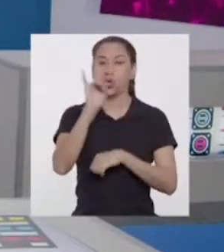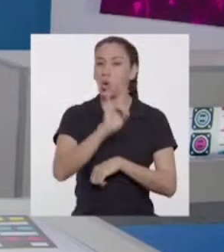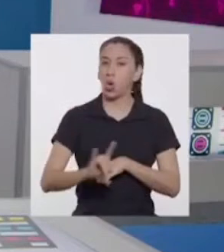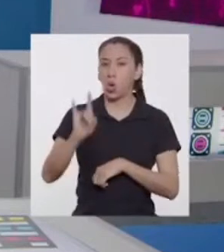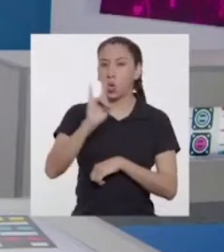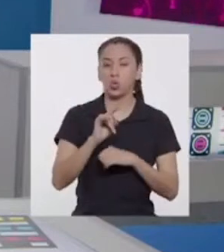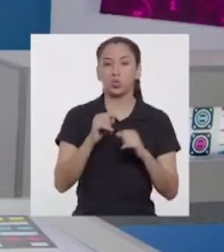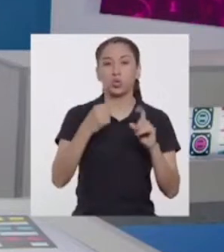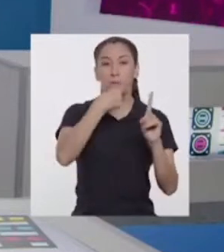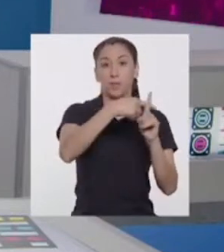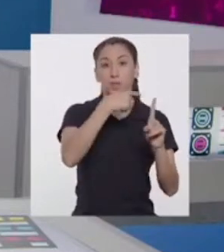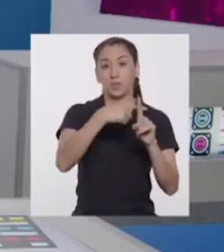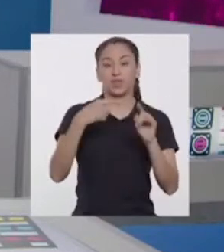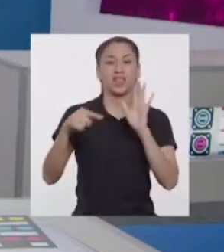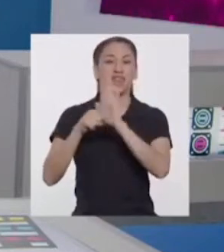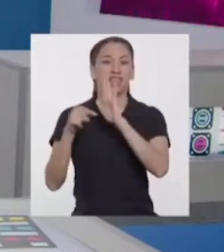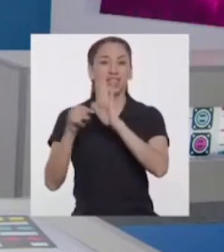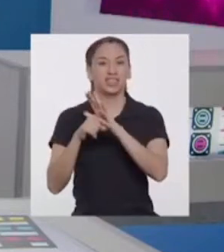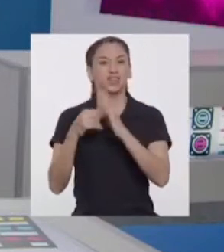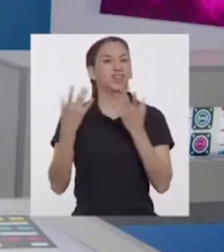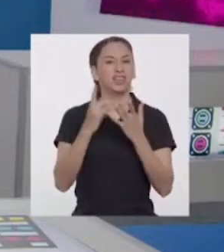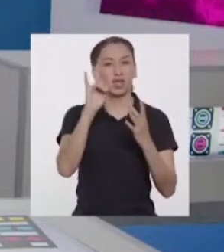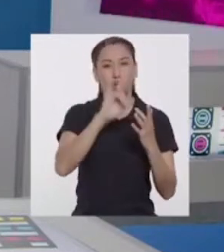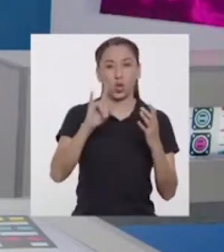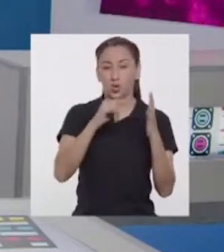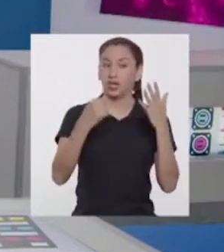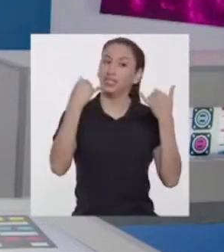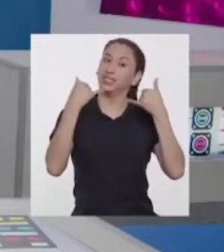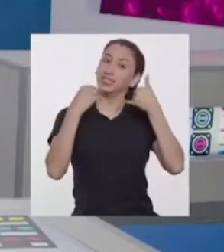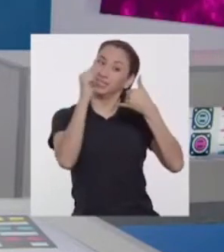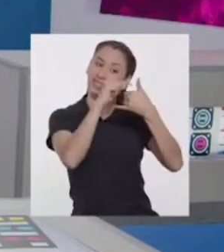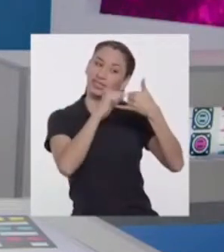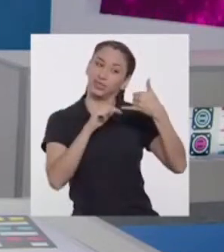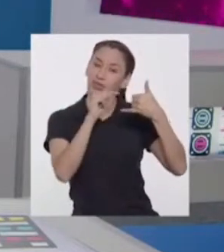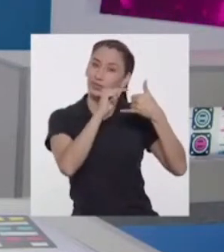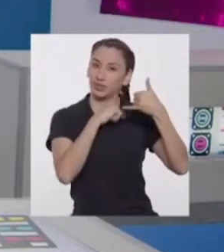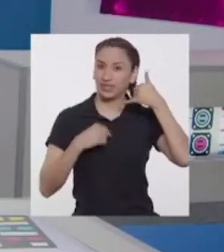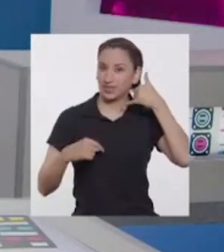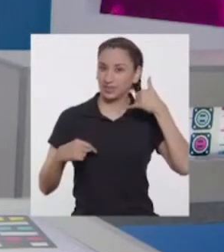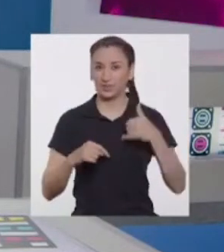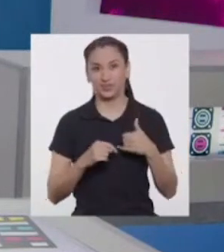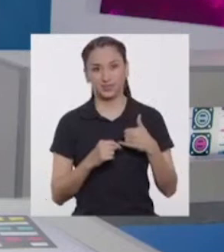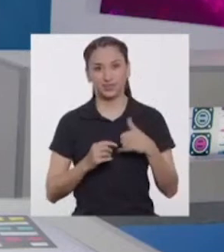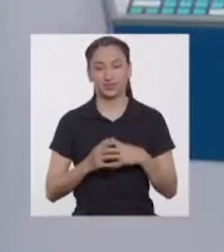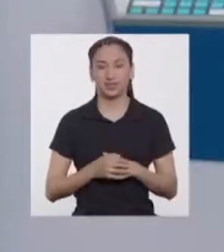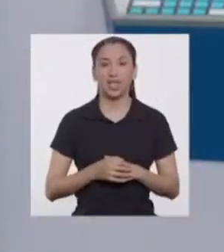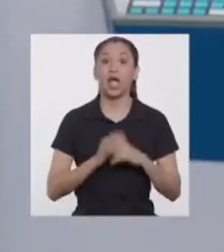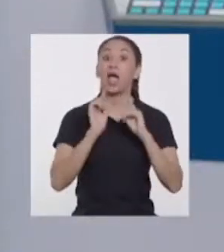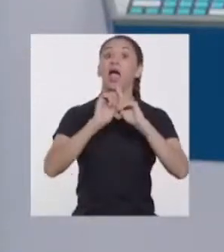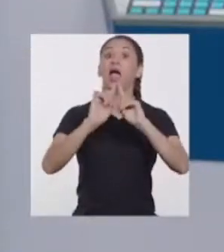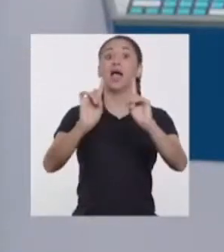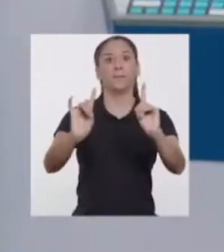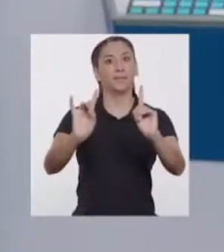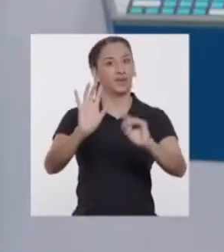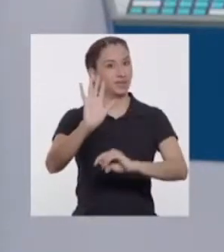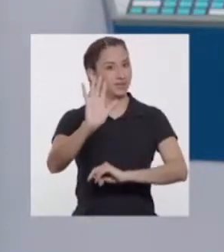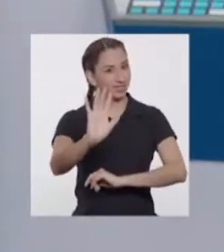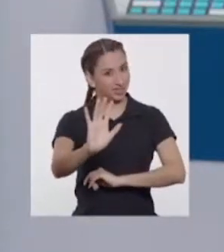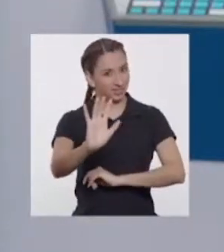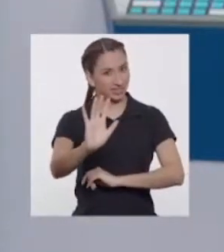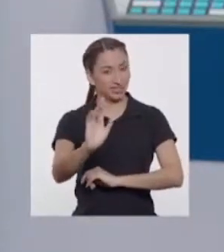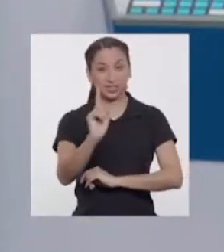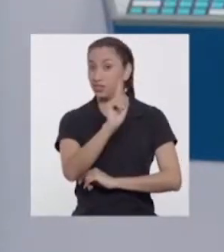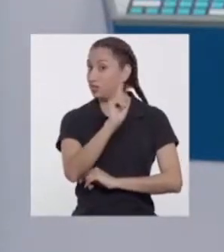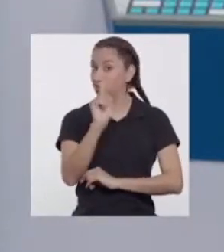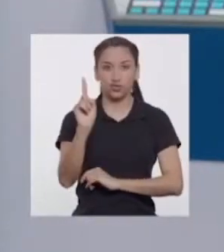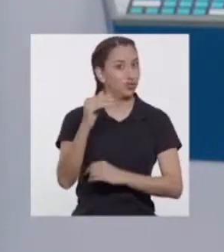uso, ventajas y desventajas del teléfono celular. Pero hay algo que